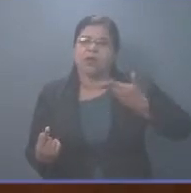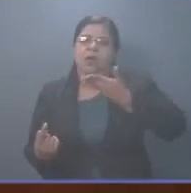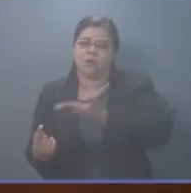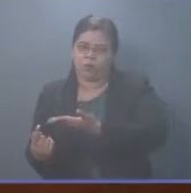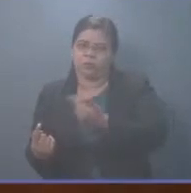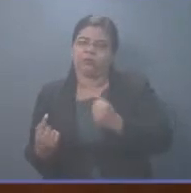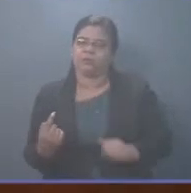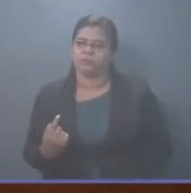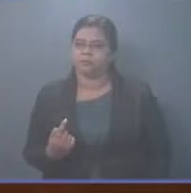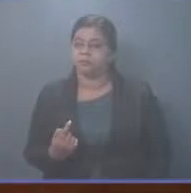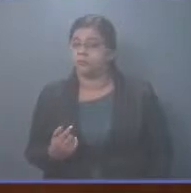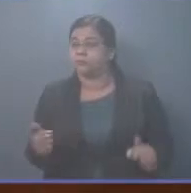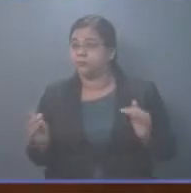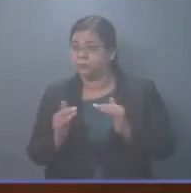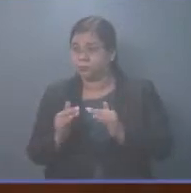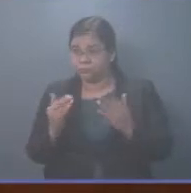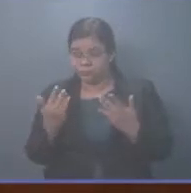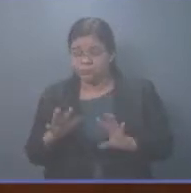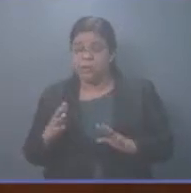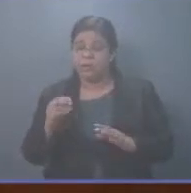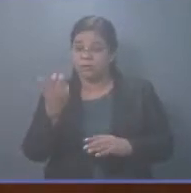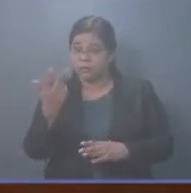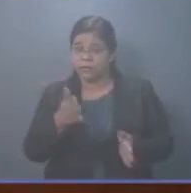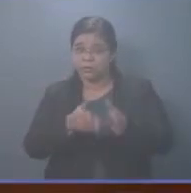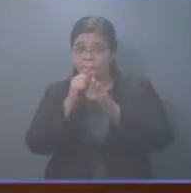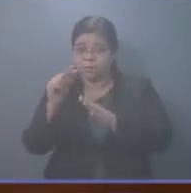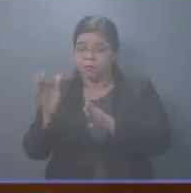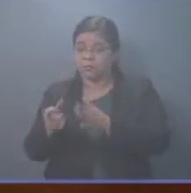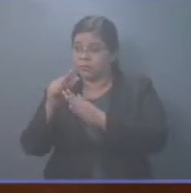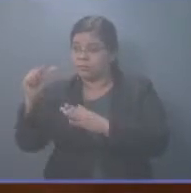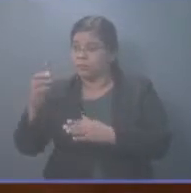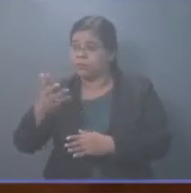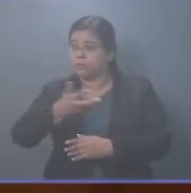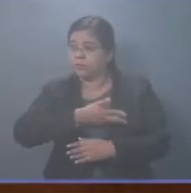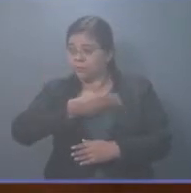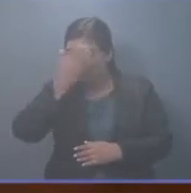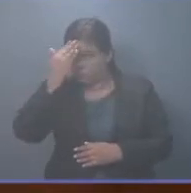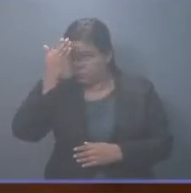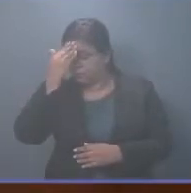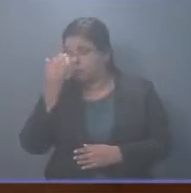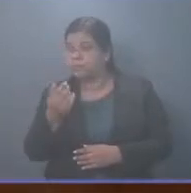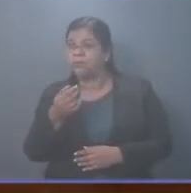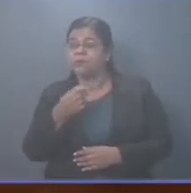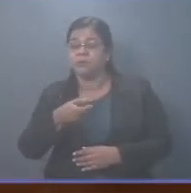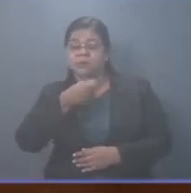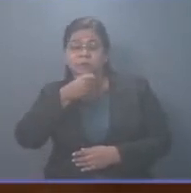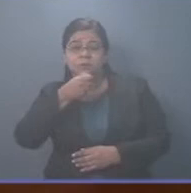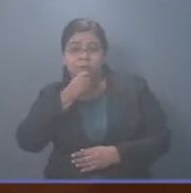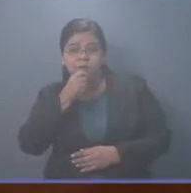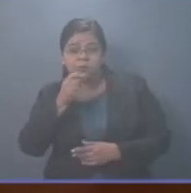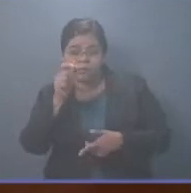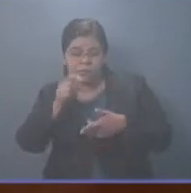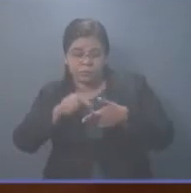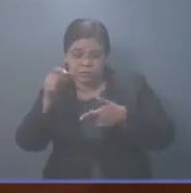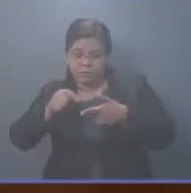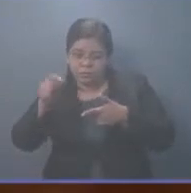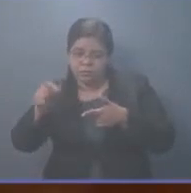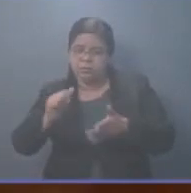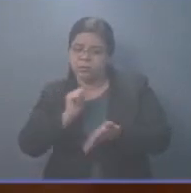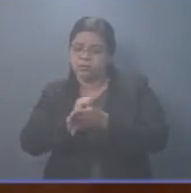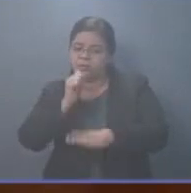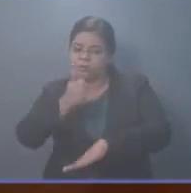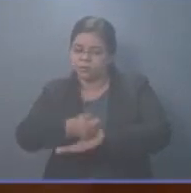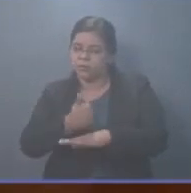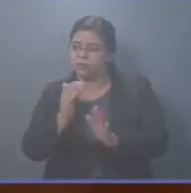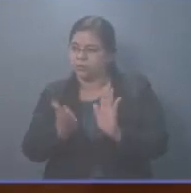beneficio. Se tomó en cuenta estas tres instituciones, considerando que son las que manejan datos estadísticos. Claro, para determinar